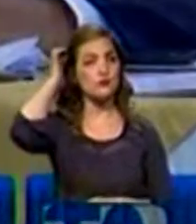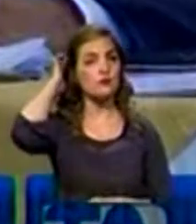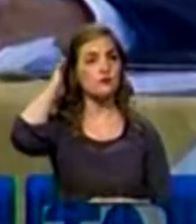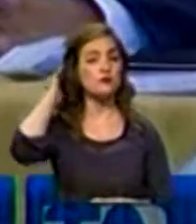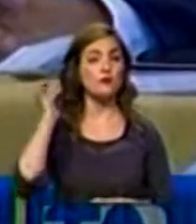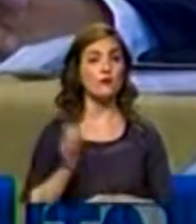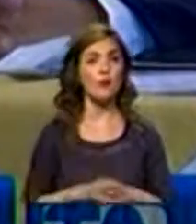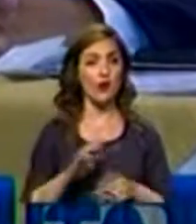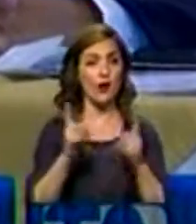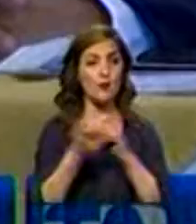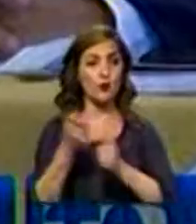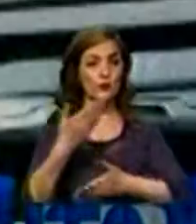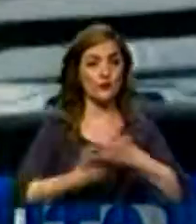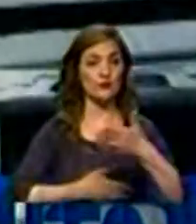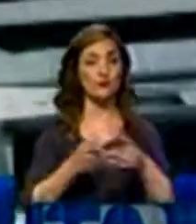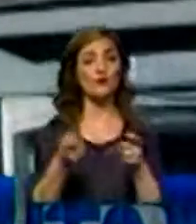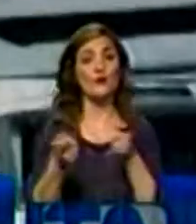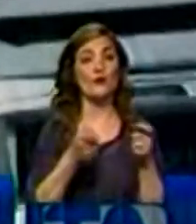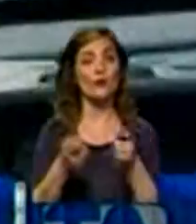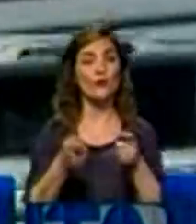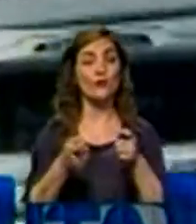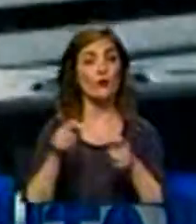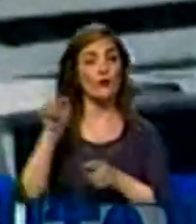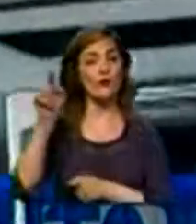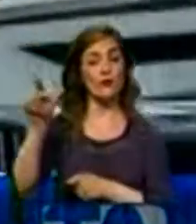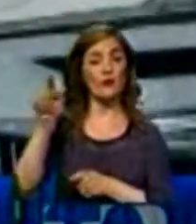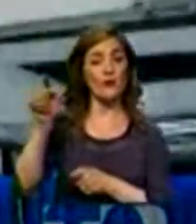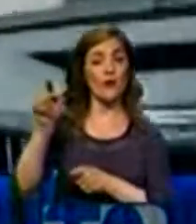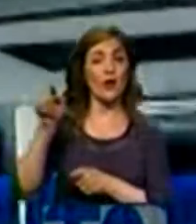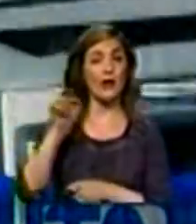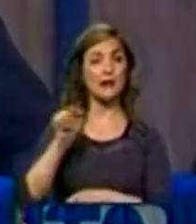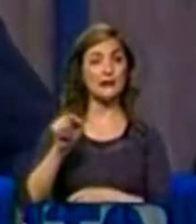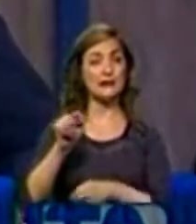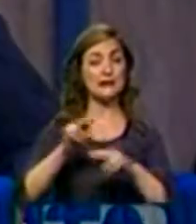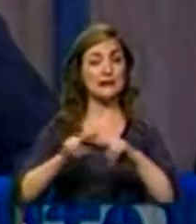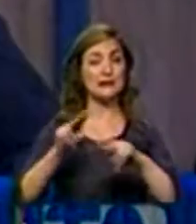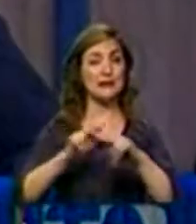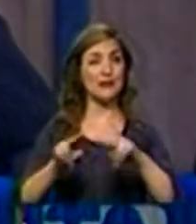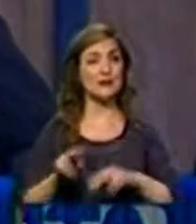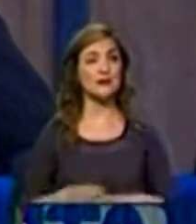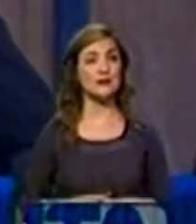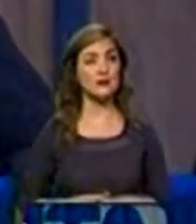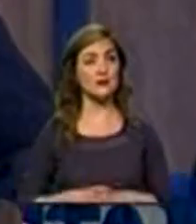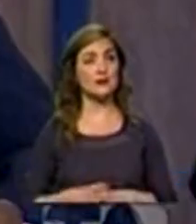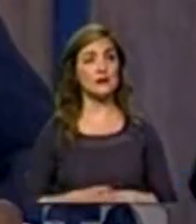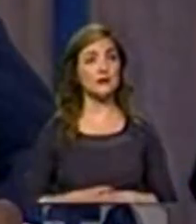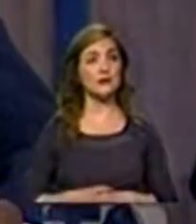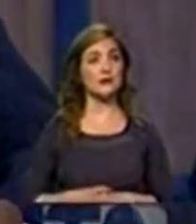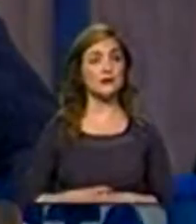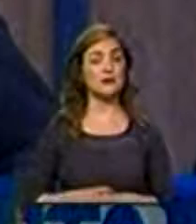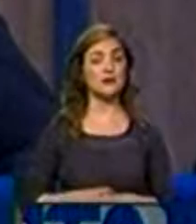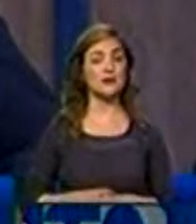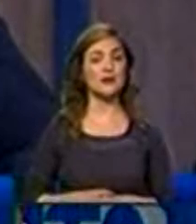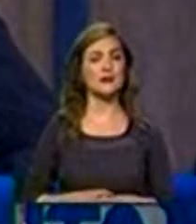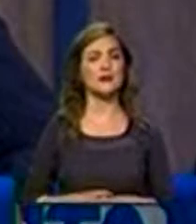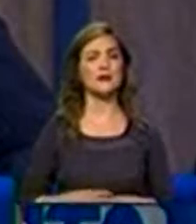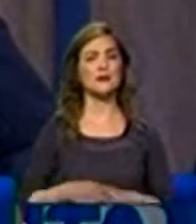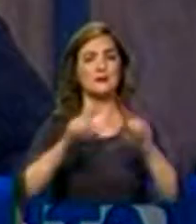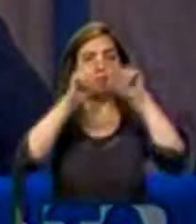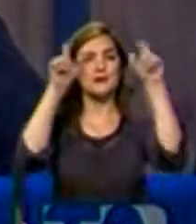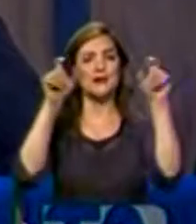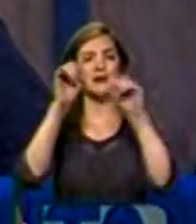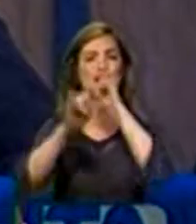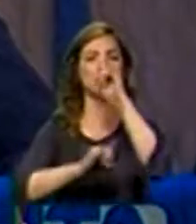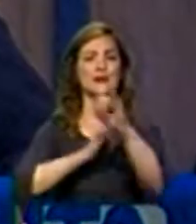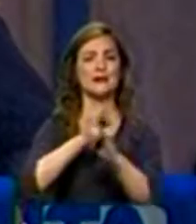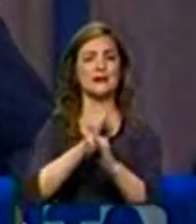el documento como la regulación de las plataformas Uber y Cabify, que son transnacionales, que lo único que